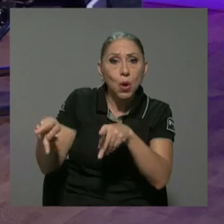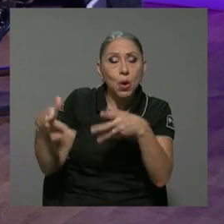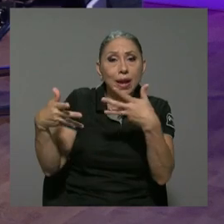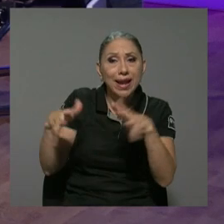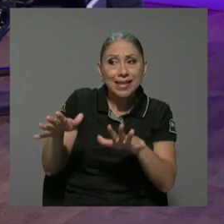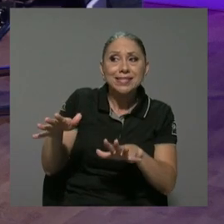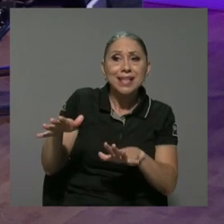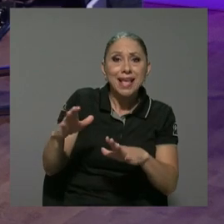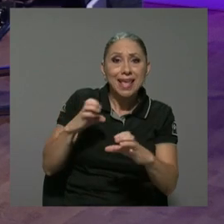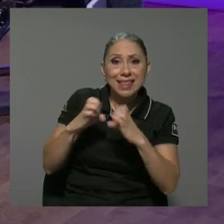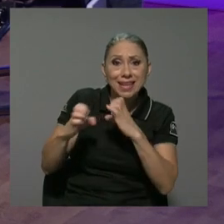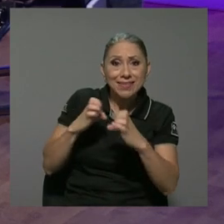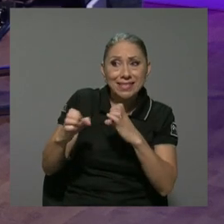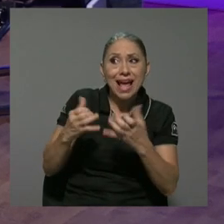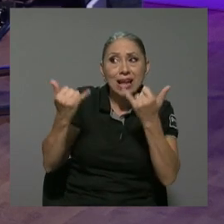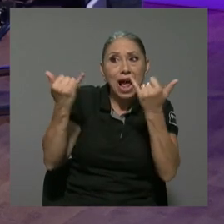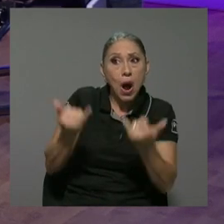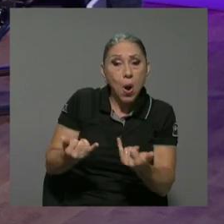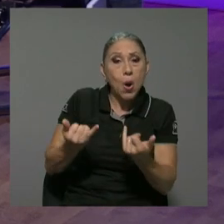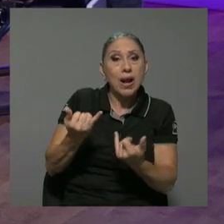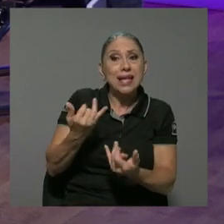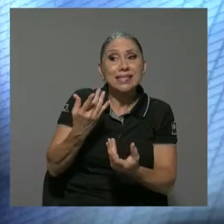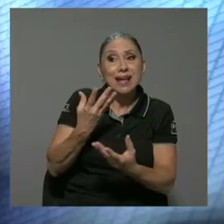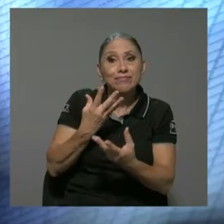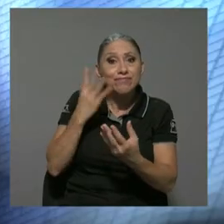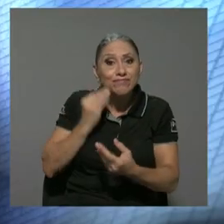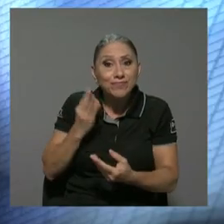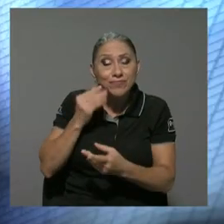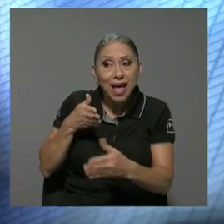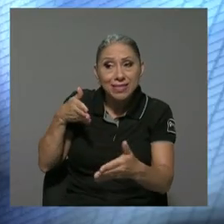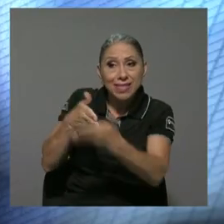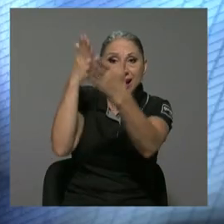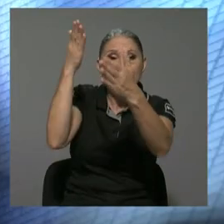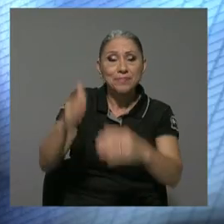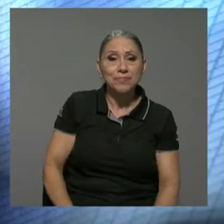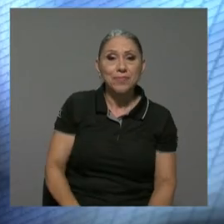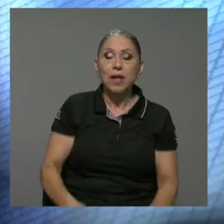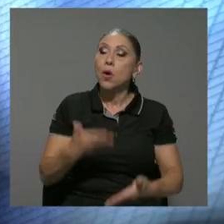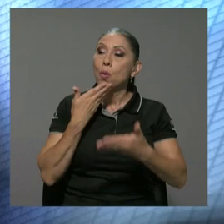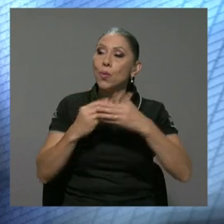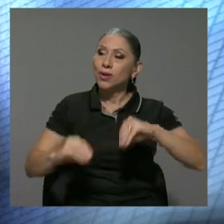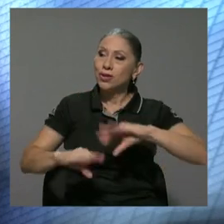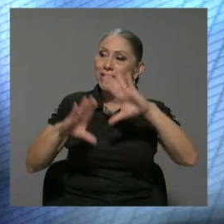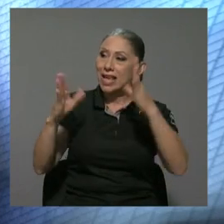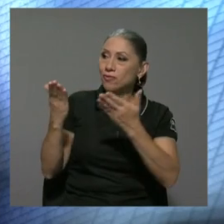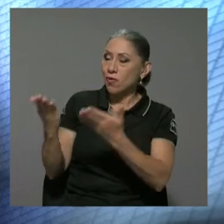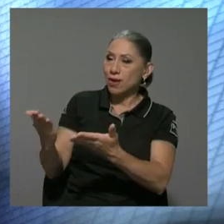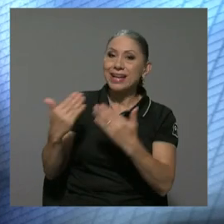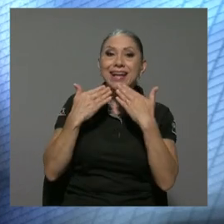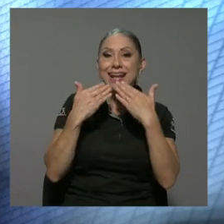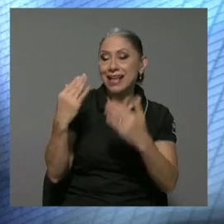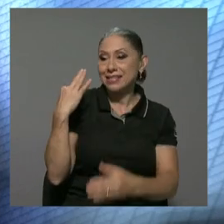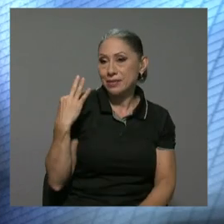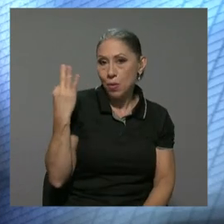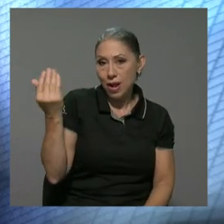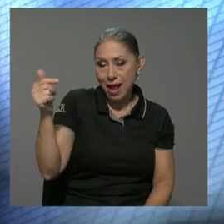está bajo ataque. Bueno, buenos días, Ronald. Muchas gracias por la invitación una vez